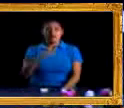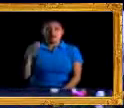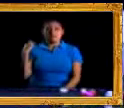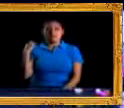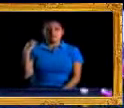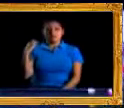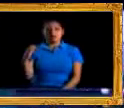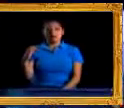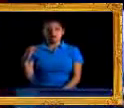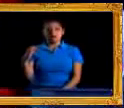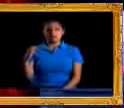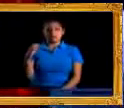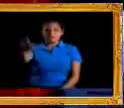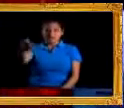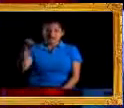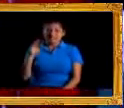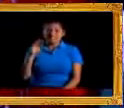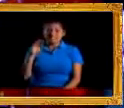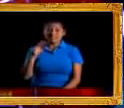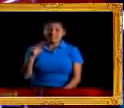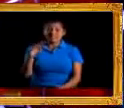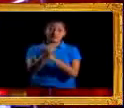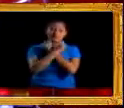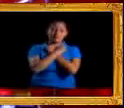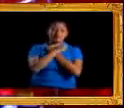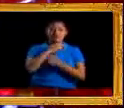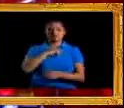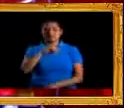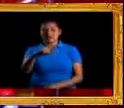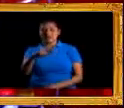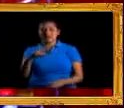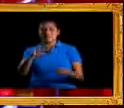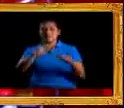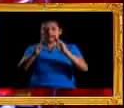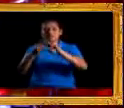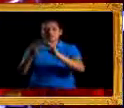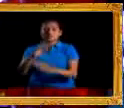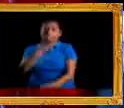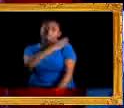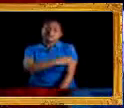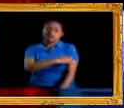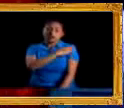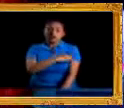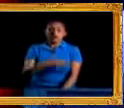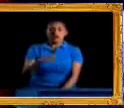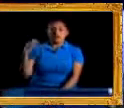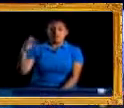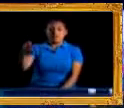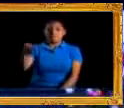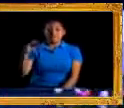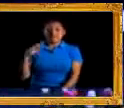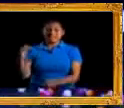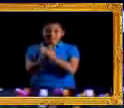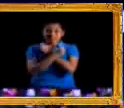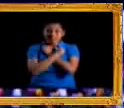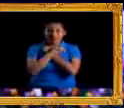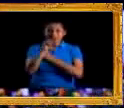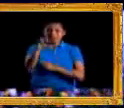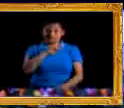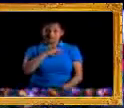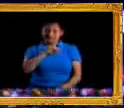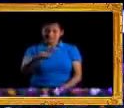paz y amor te sean multiplicadas. Misericordia, paz y amor te